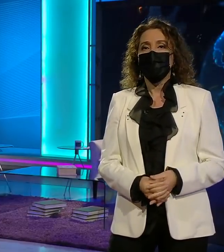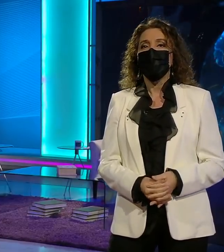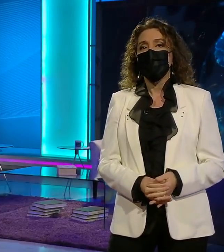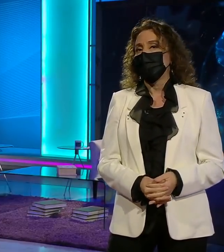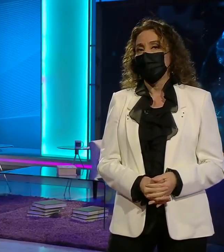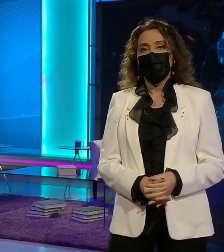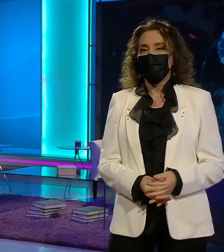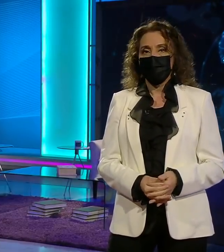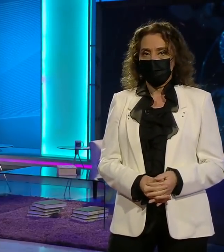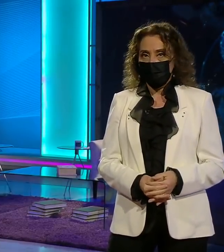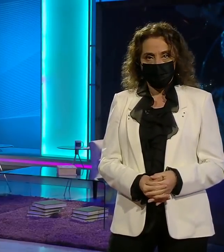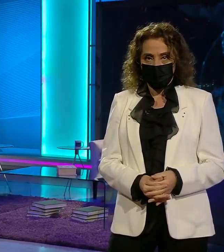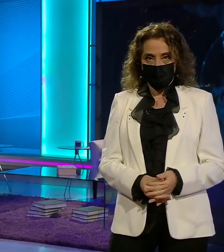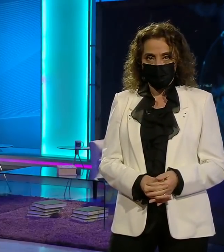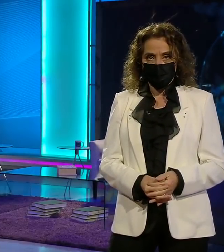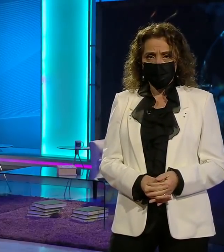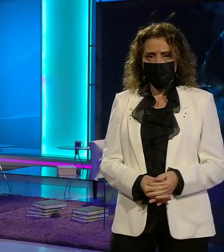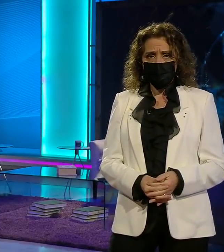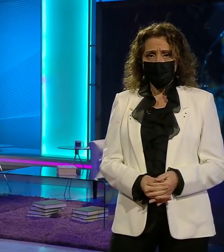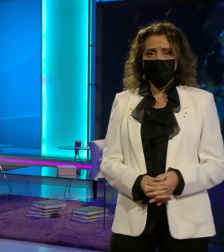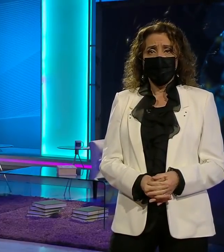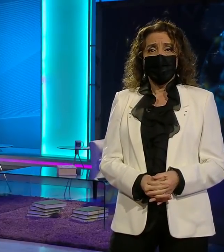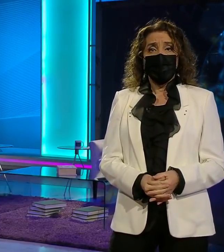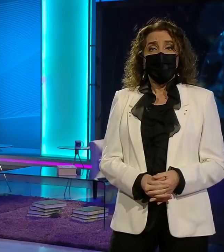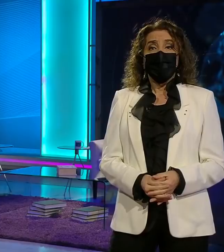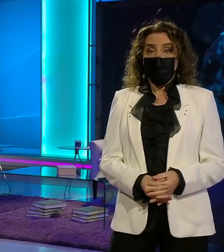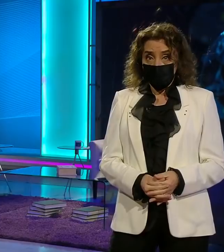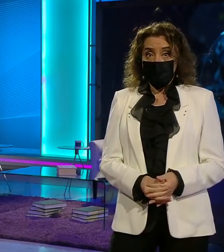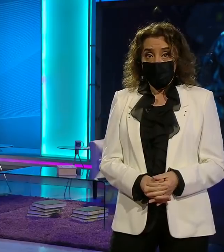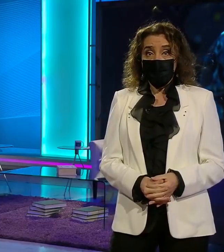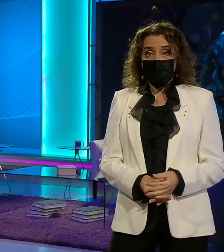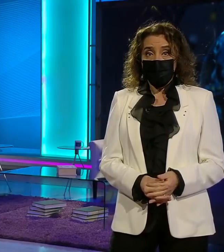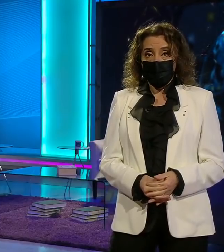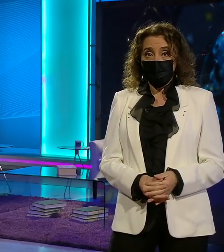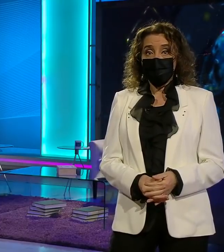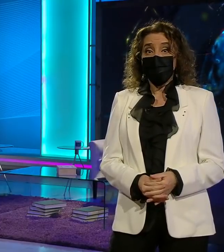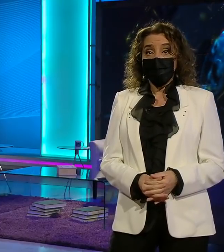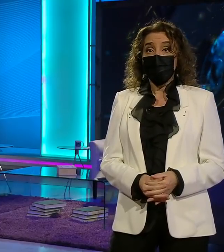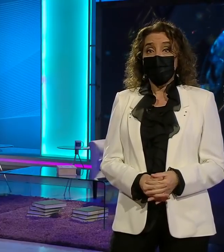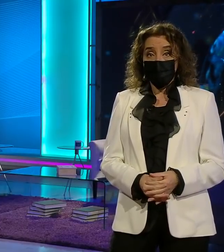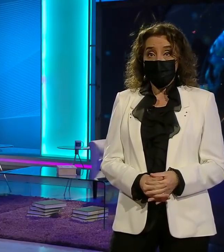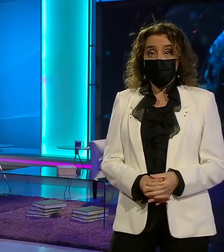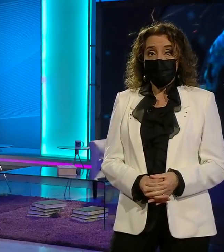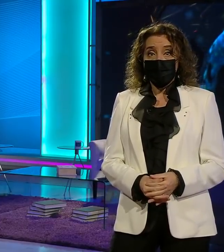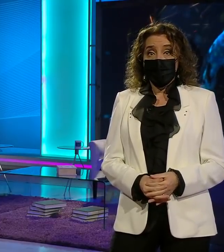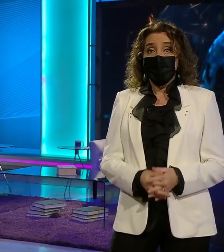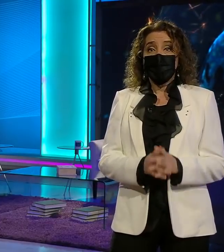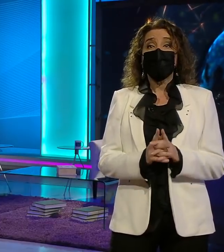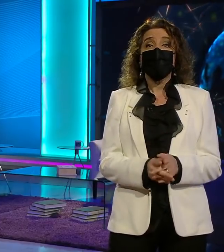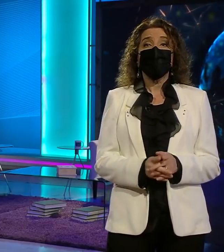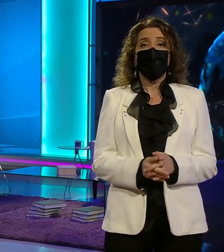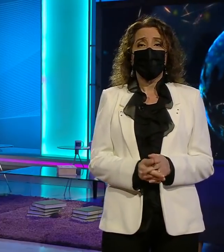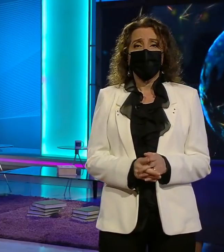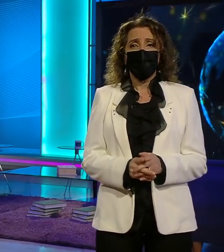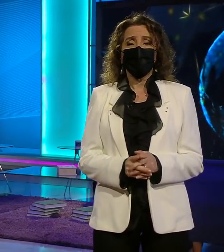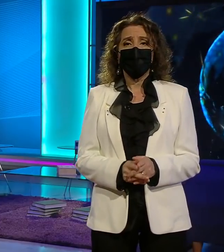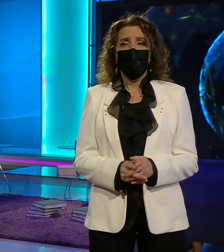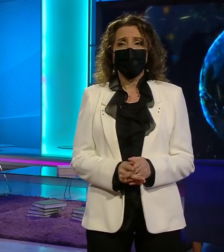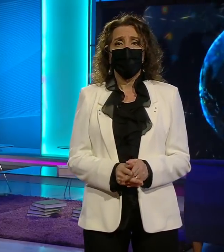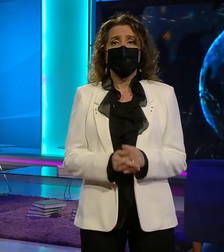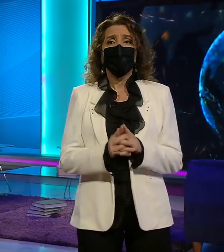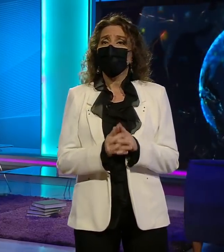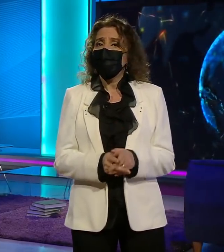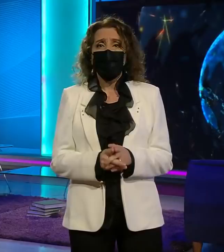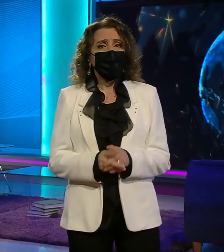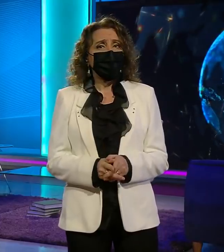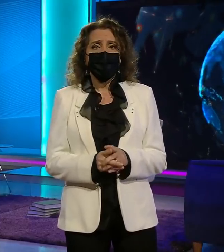desde aviones de combate ya no es una opción. Lo que no comprenden estos supuestos patriotas es que sin nueva